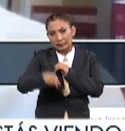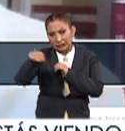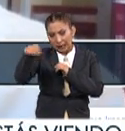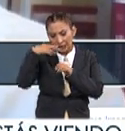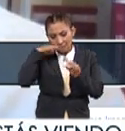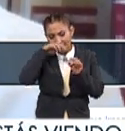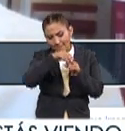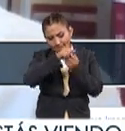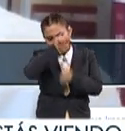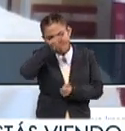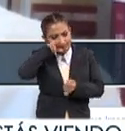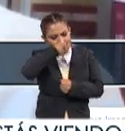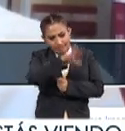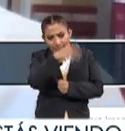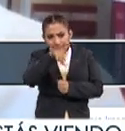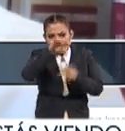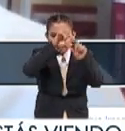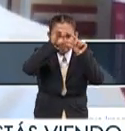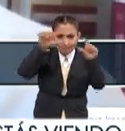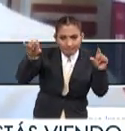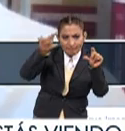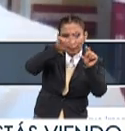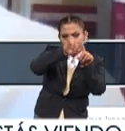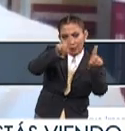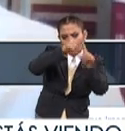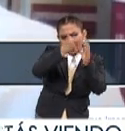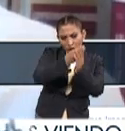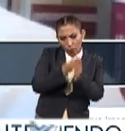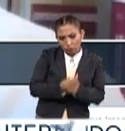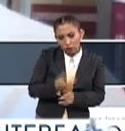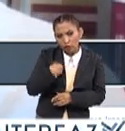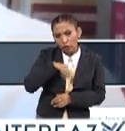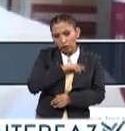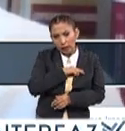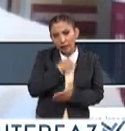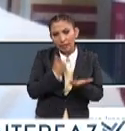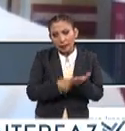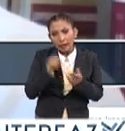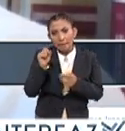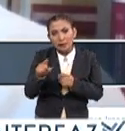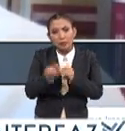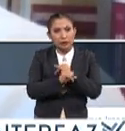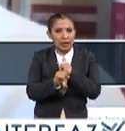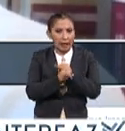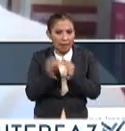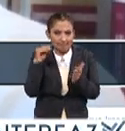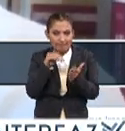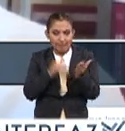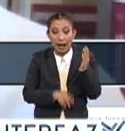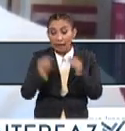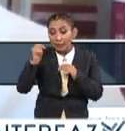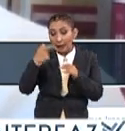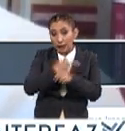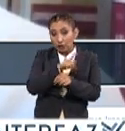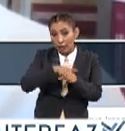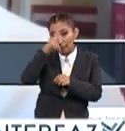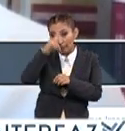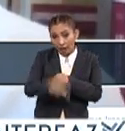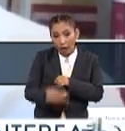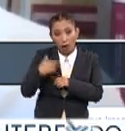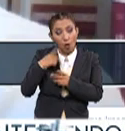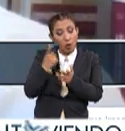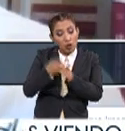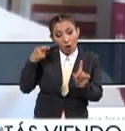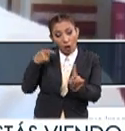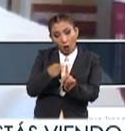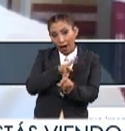www.mexicox.gov.mx. Ahí, por favor, busquen diferentes cursos que tenemos dentro de la misma plataforma. Y en el Tecnológico Nacional de México no